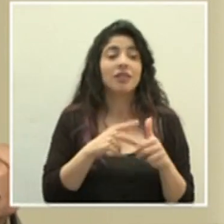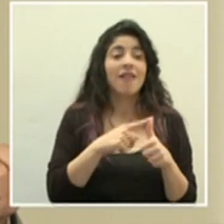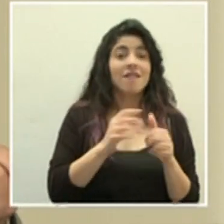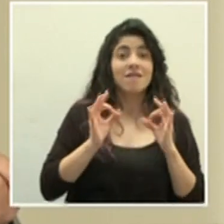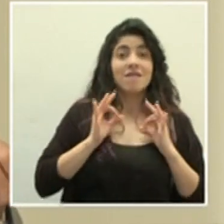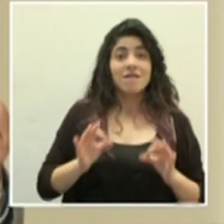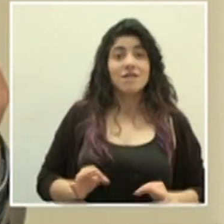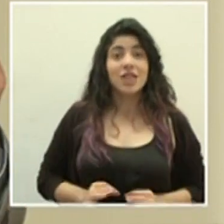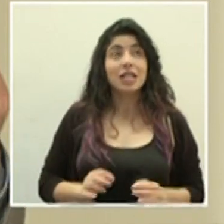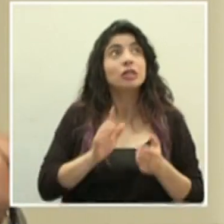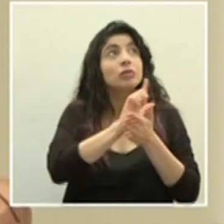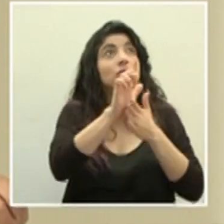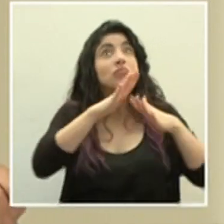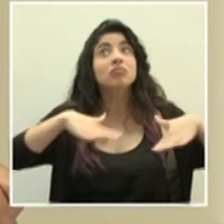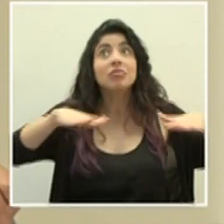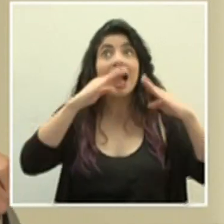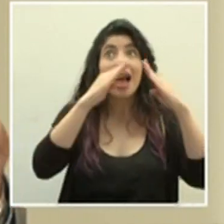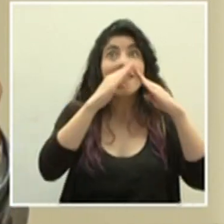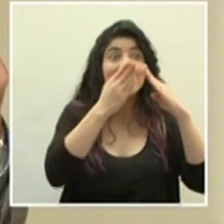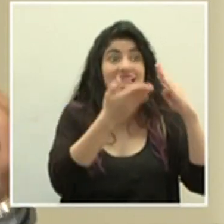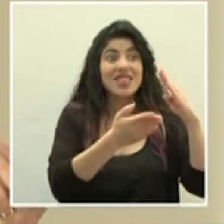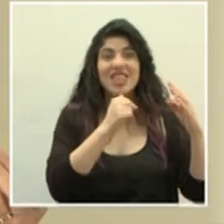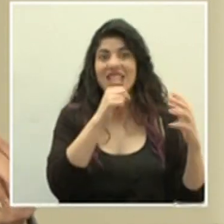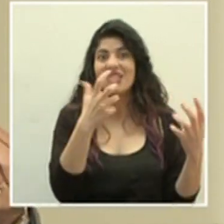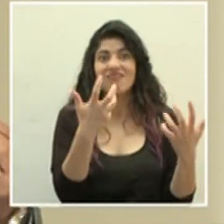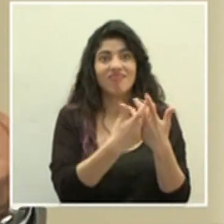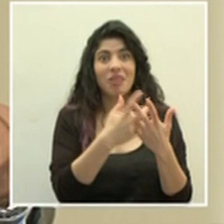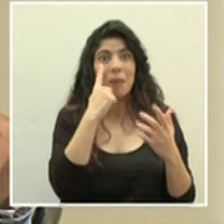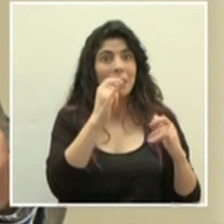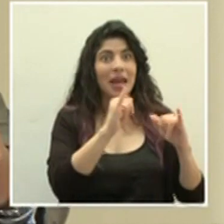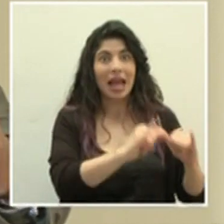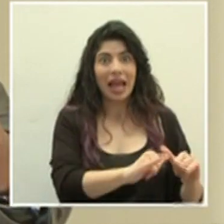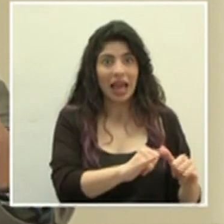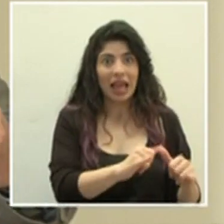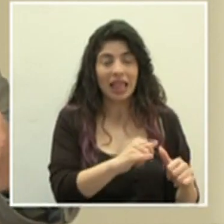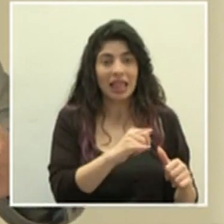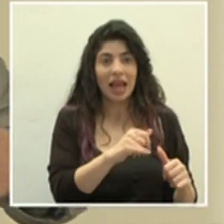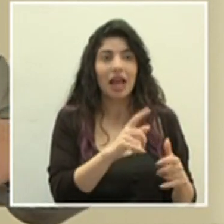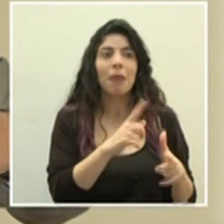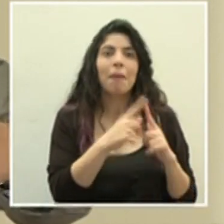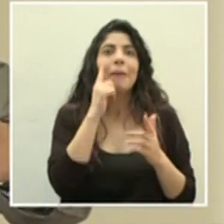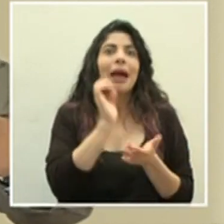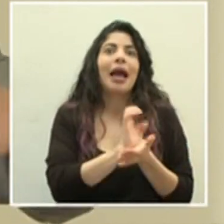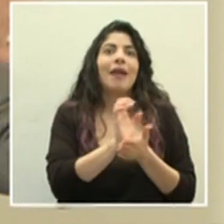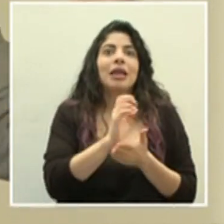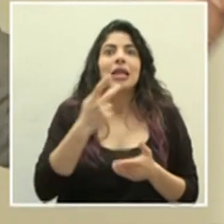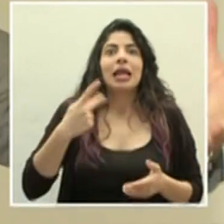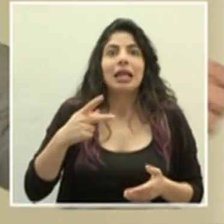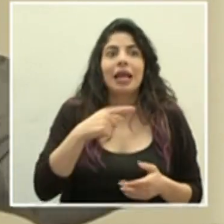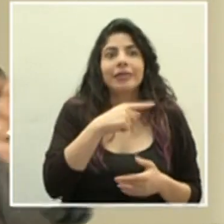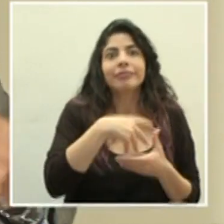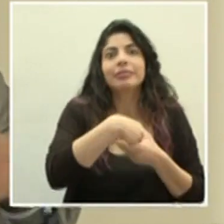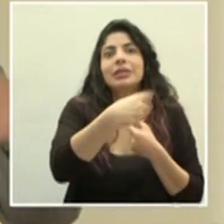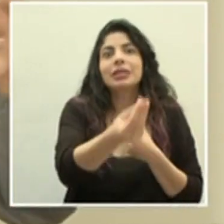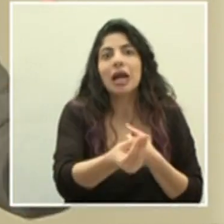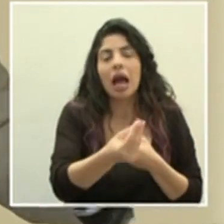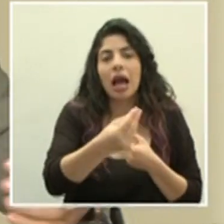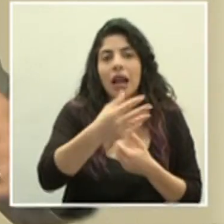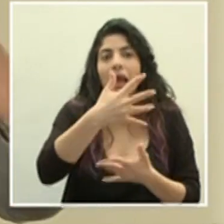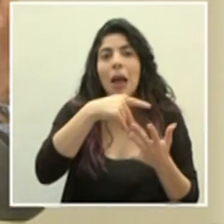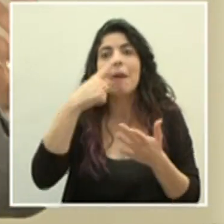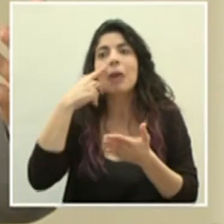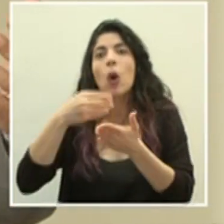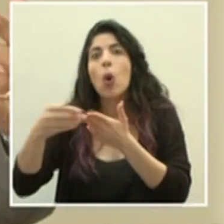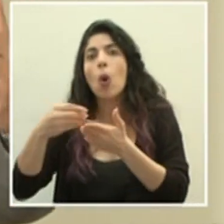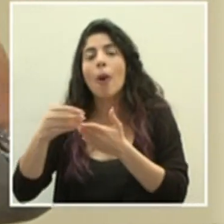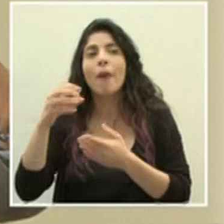físico-sanitarias de su vivienda no sean adecuadas para que se mantenga ahí, y así evitamos el riesgo de que salga a la comunidad a